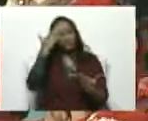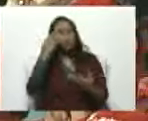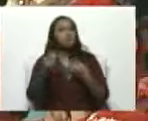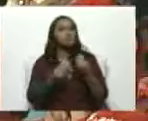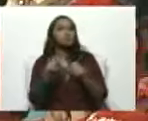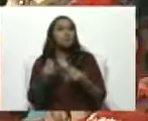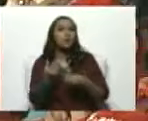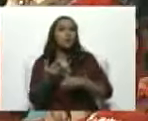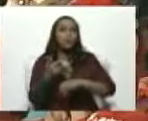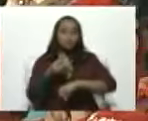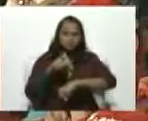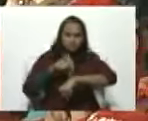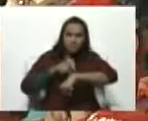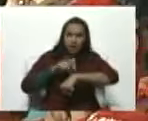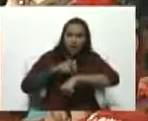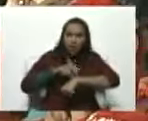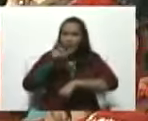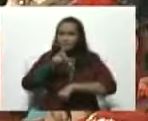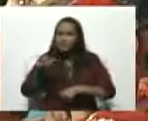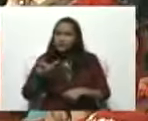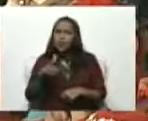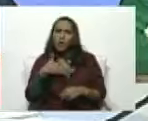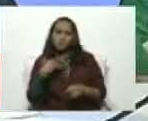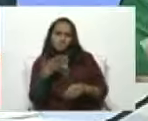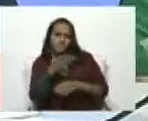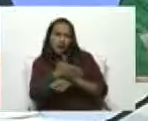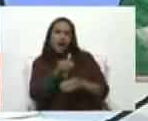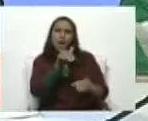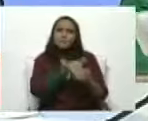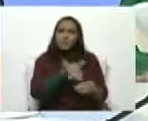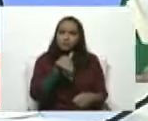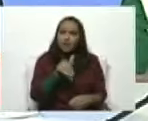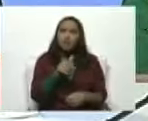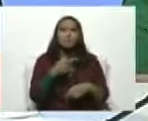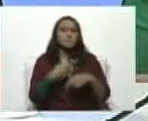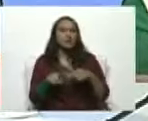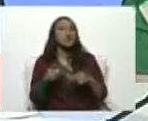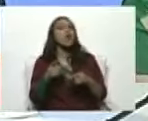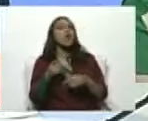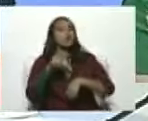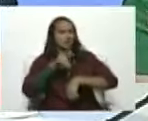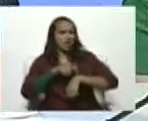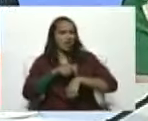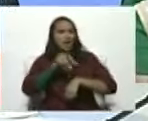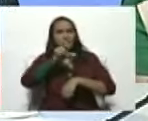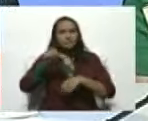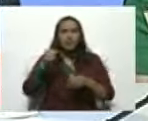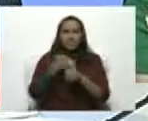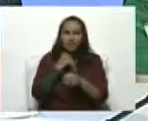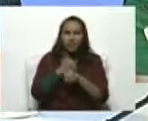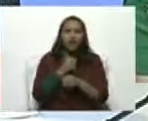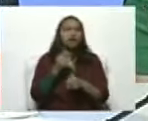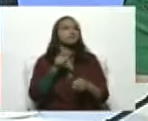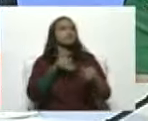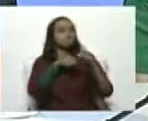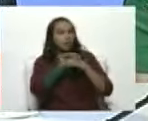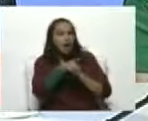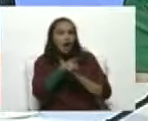votan algunos dirigentes, pero también en la hora que votan los trabajadores, a la hora que